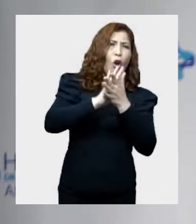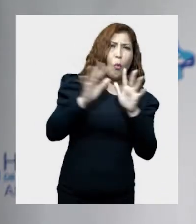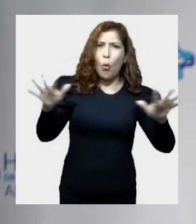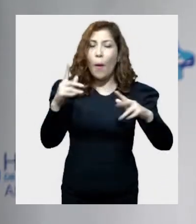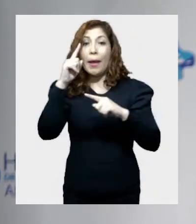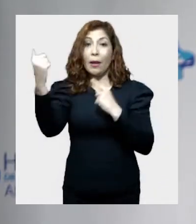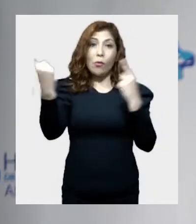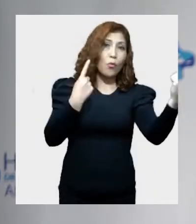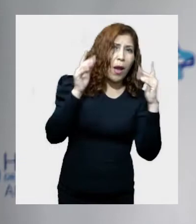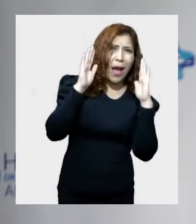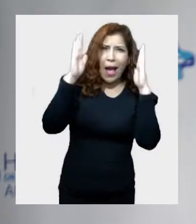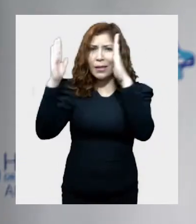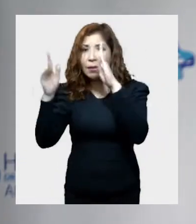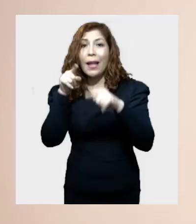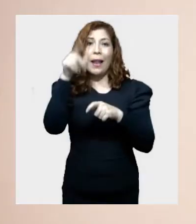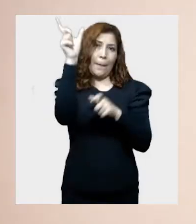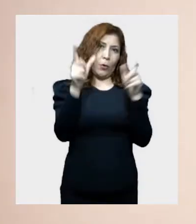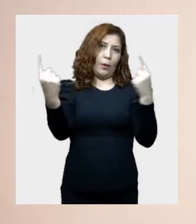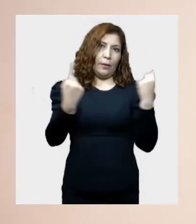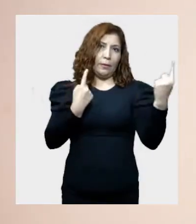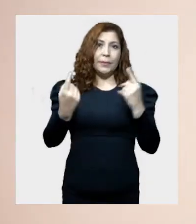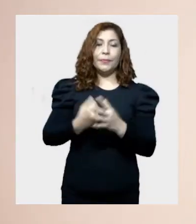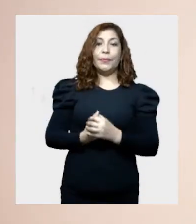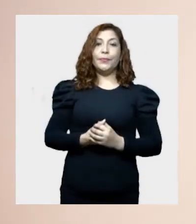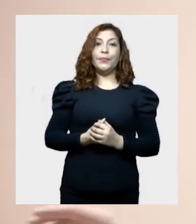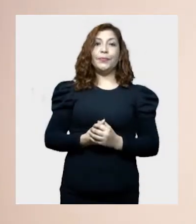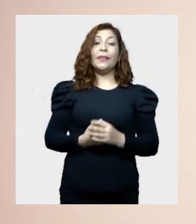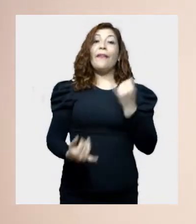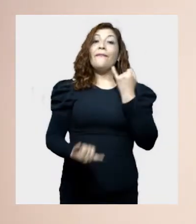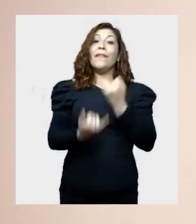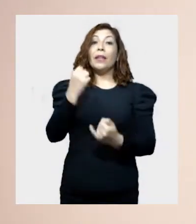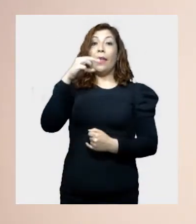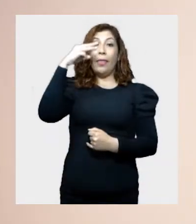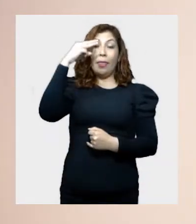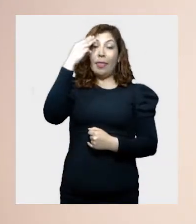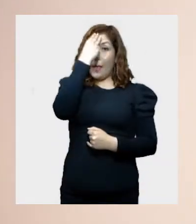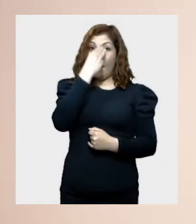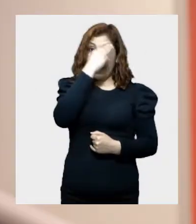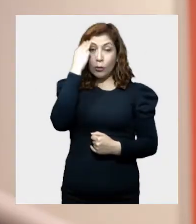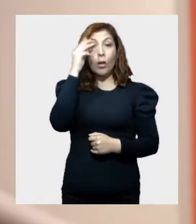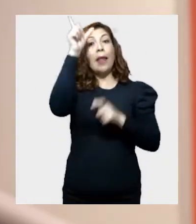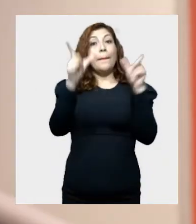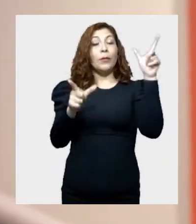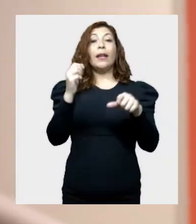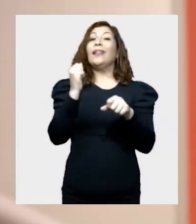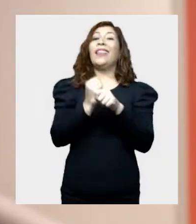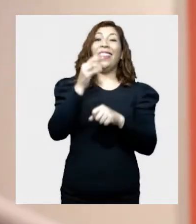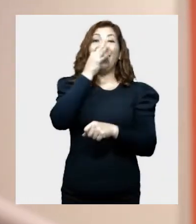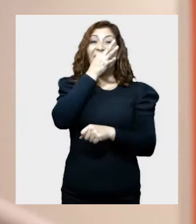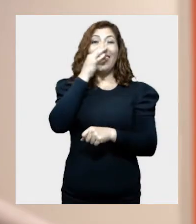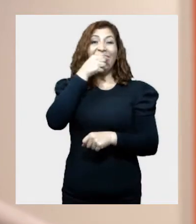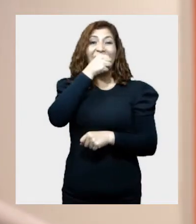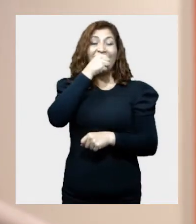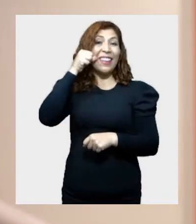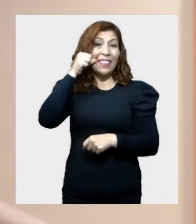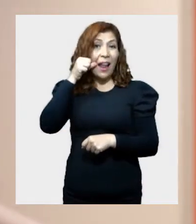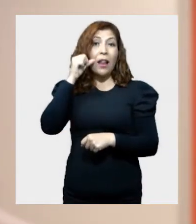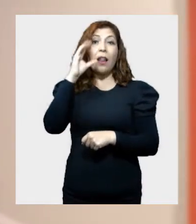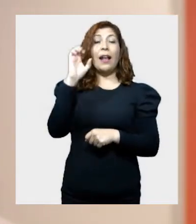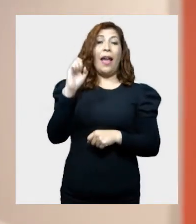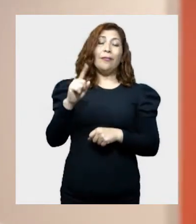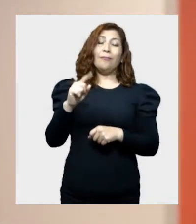para atender a esos usuarios. Desde fines de marzo, el personal de la unidad dental de CAE debió suspender su